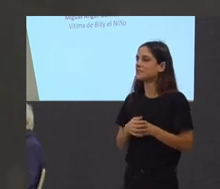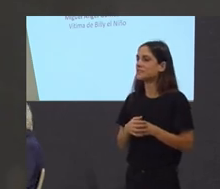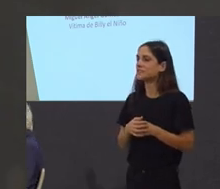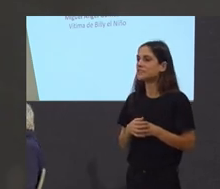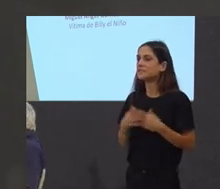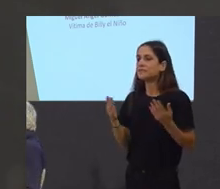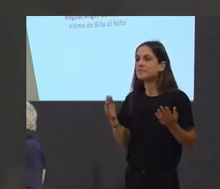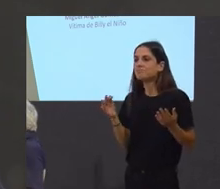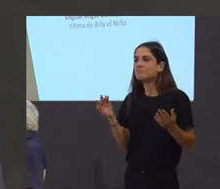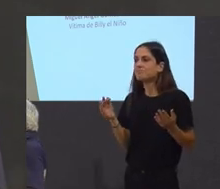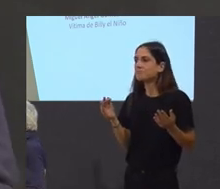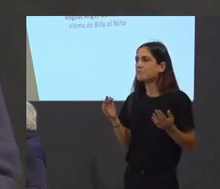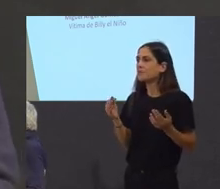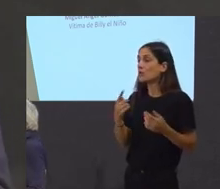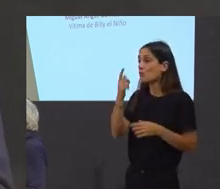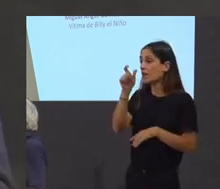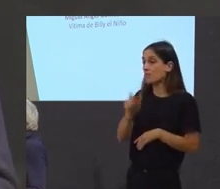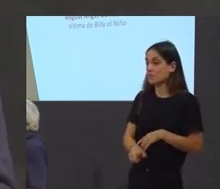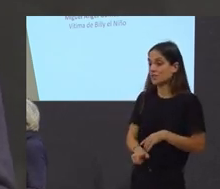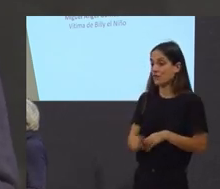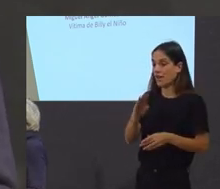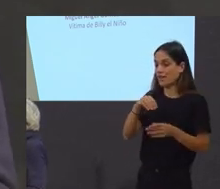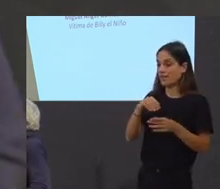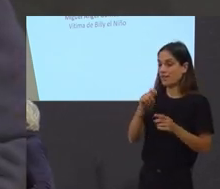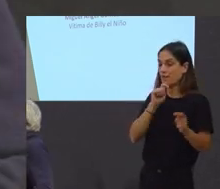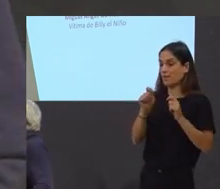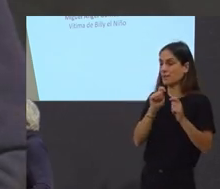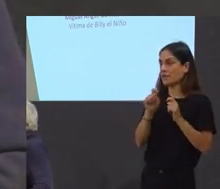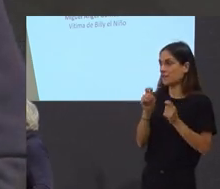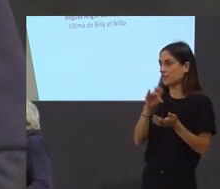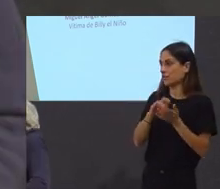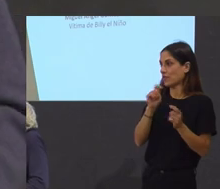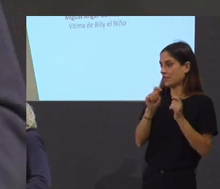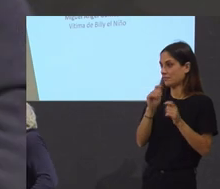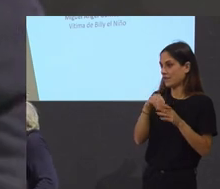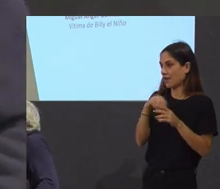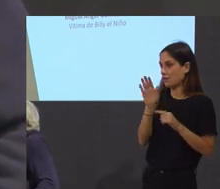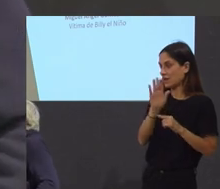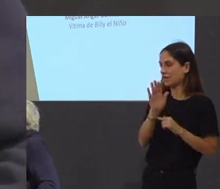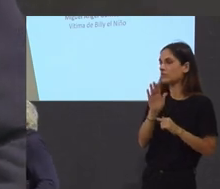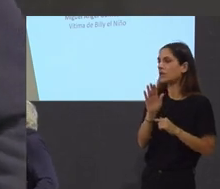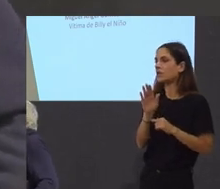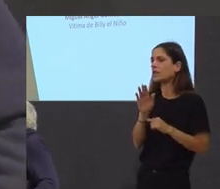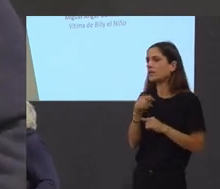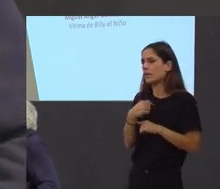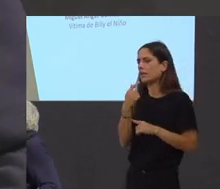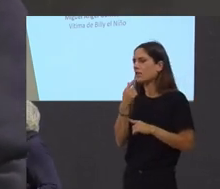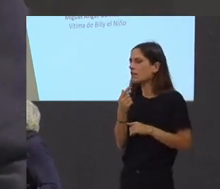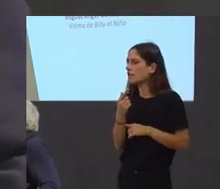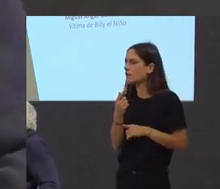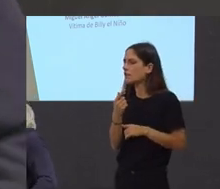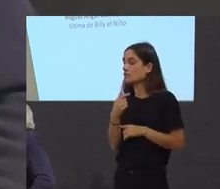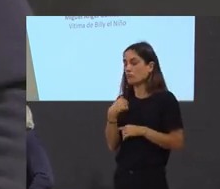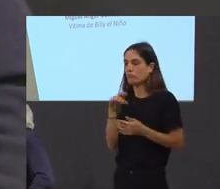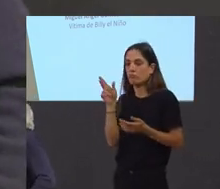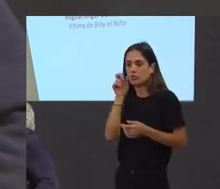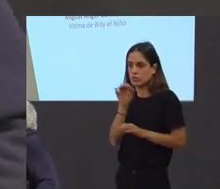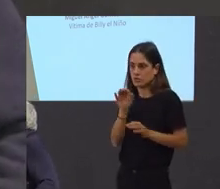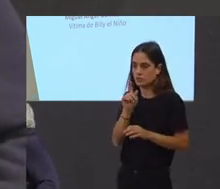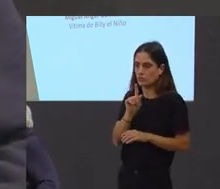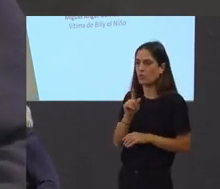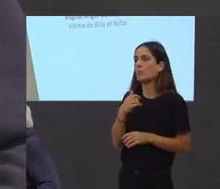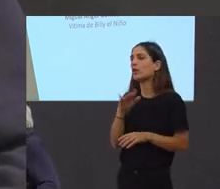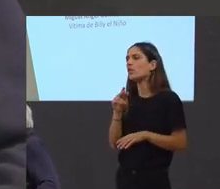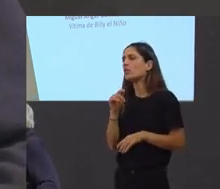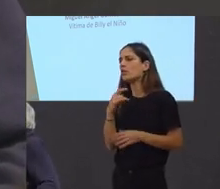como dice uno de los entrevistados para decir que el carrillo yo no lo oí decir pero que cuando le entrevistaron una